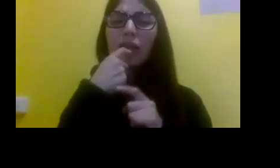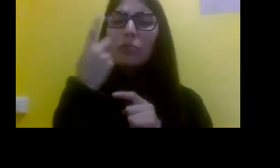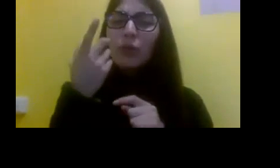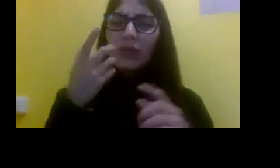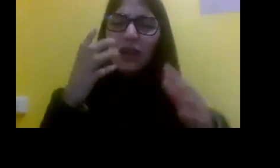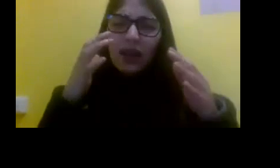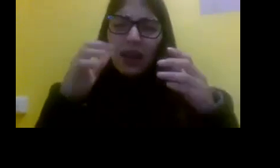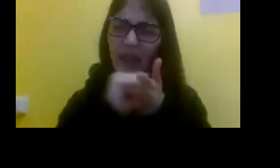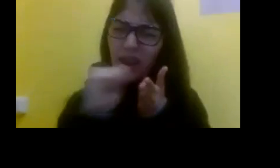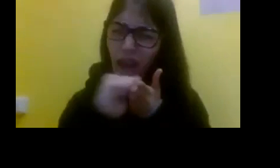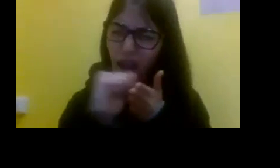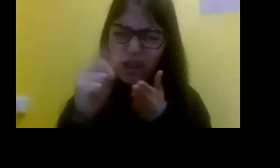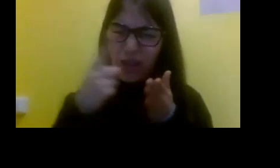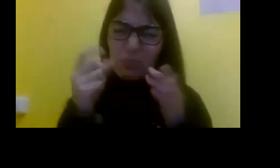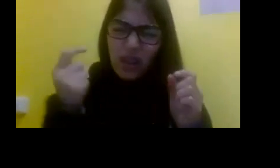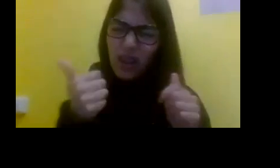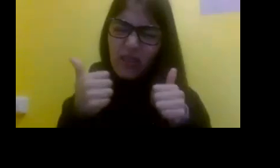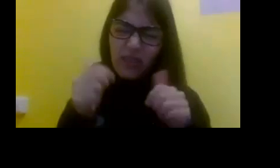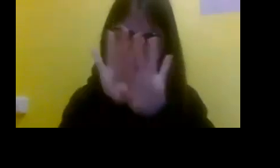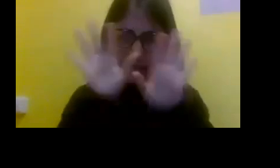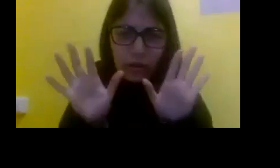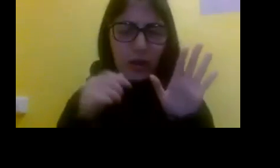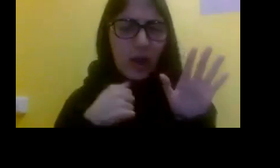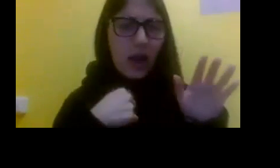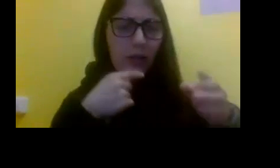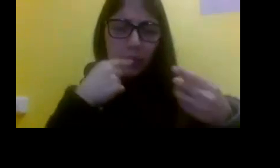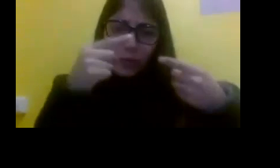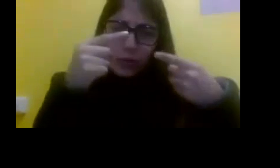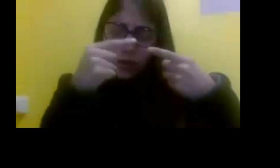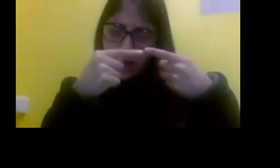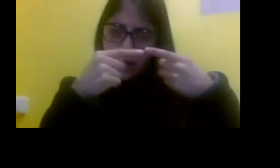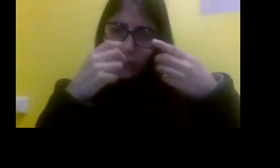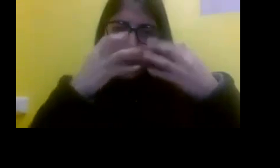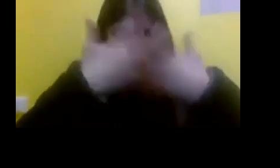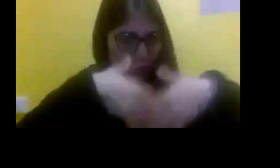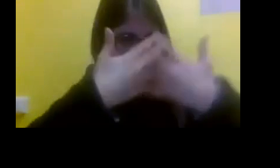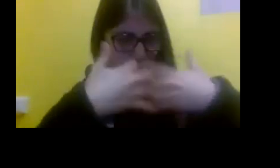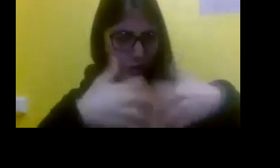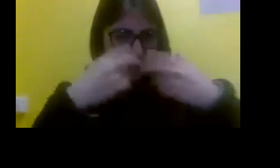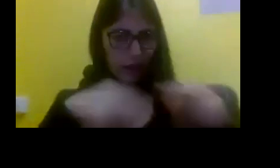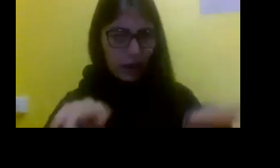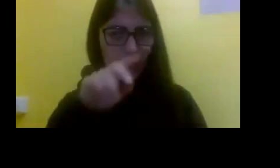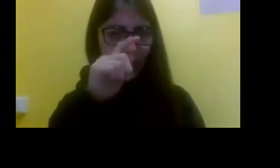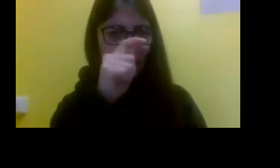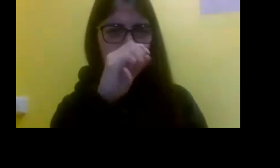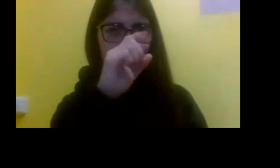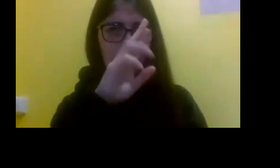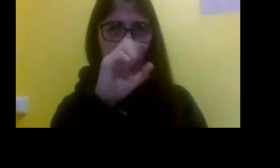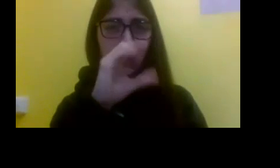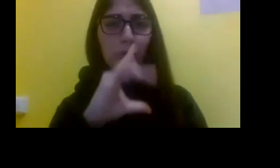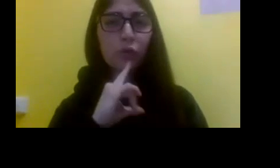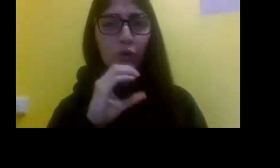Profe, yo tengo una pregunta, Camila Ruiz. ¿Me puede volver a explicar a ver si entendí bien lo de las